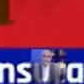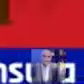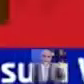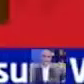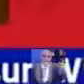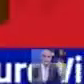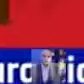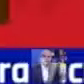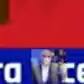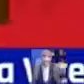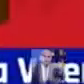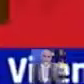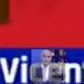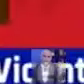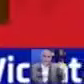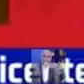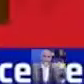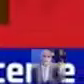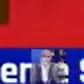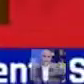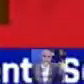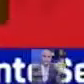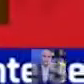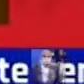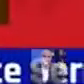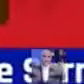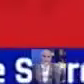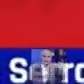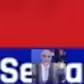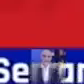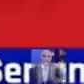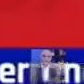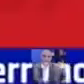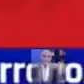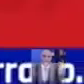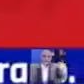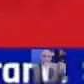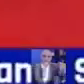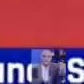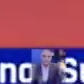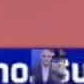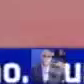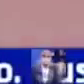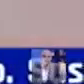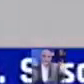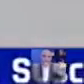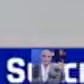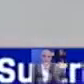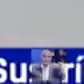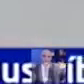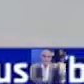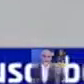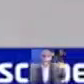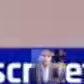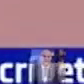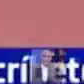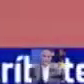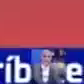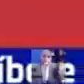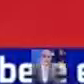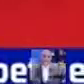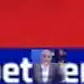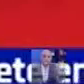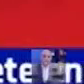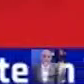redituable, visiblemente hablando, ir contra el presidente de la República, y esto es lo que está haciendo. No es hay que revisar,